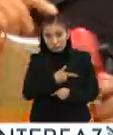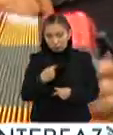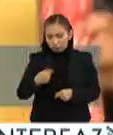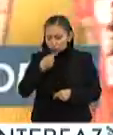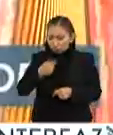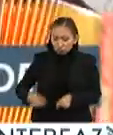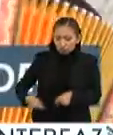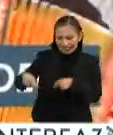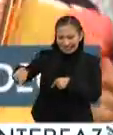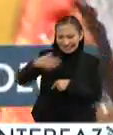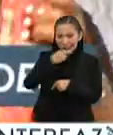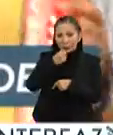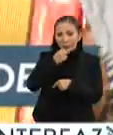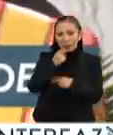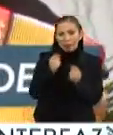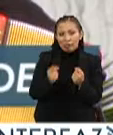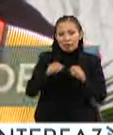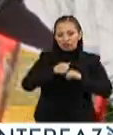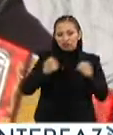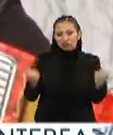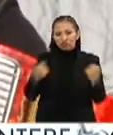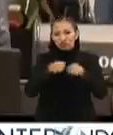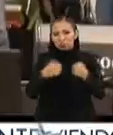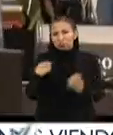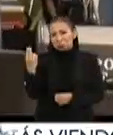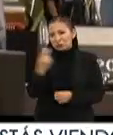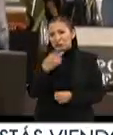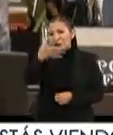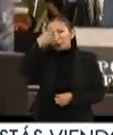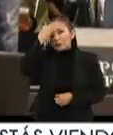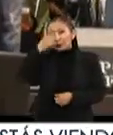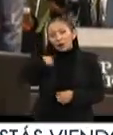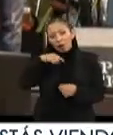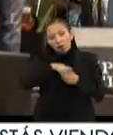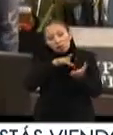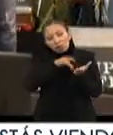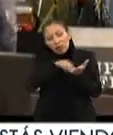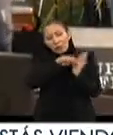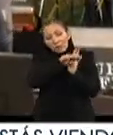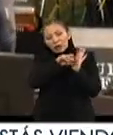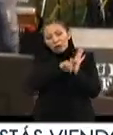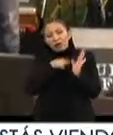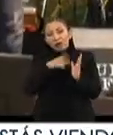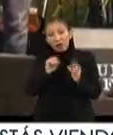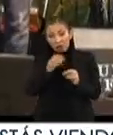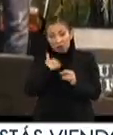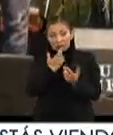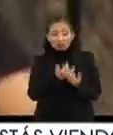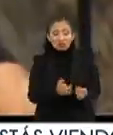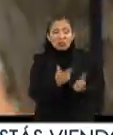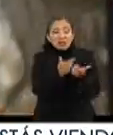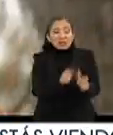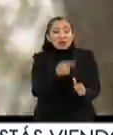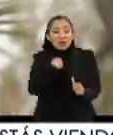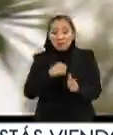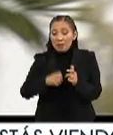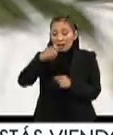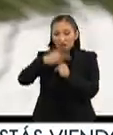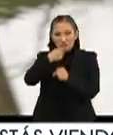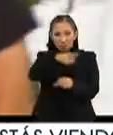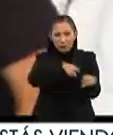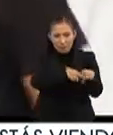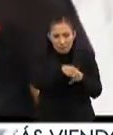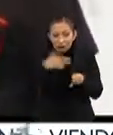Desde pequeño, el rebelde del acordeón tuvo la necesidad de aprender a través de un método de educación no formal, porque al ser el mayor de